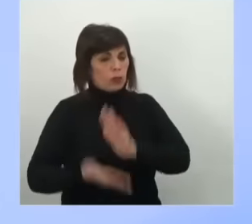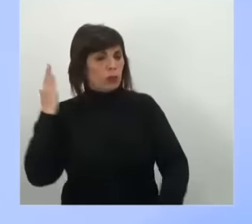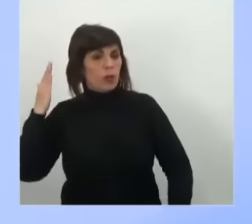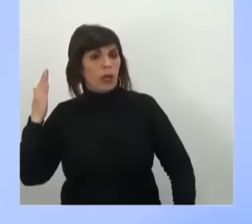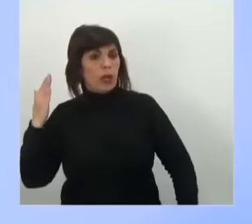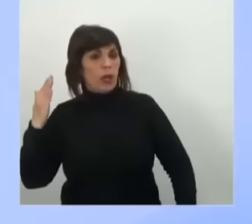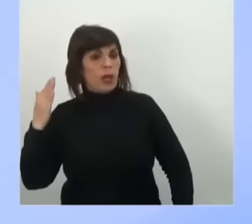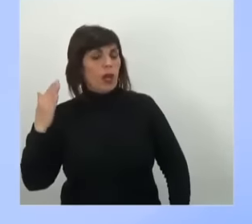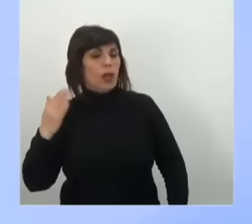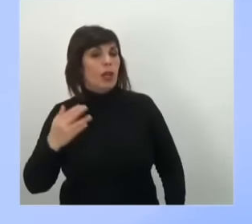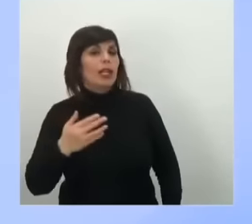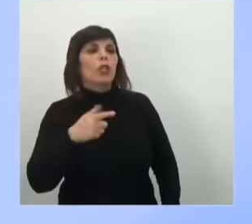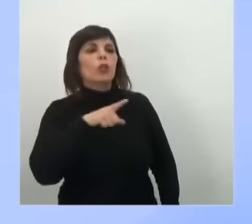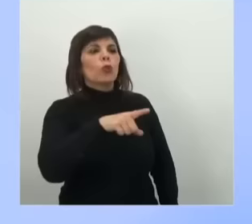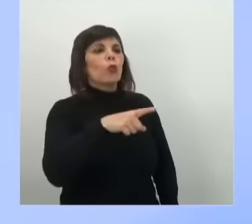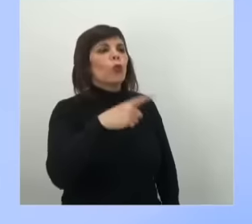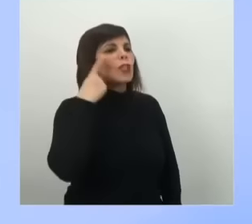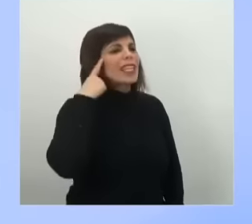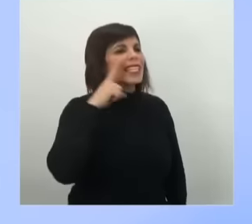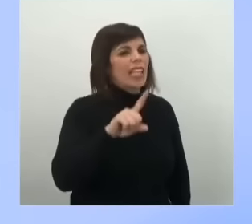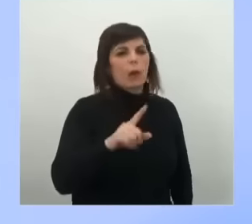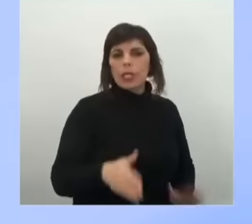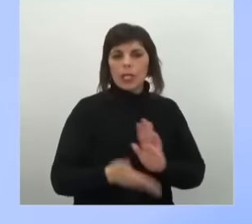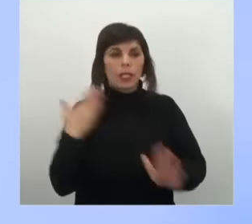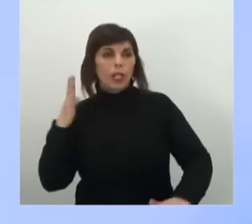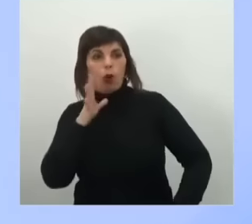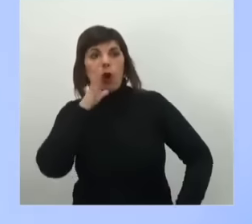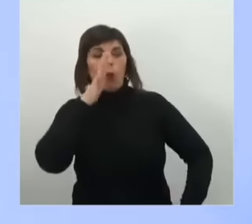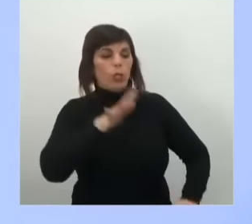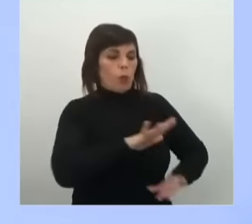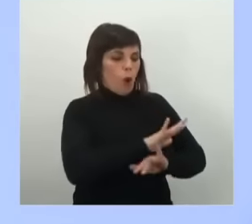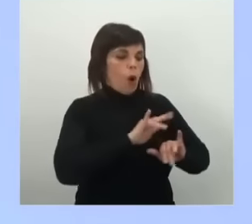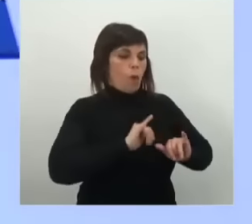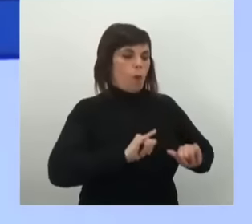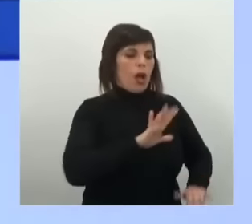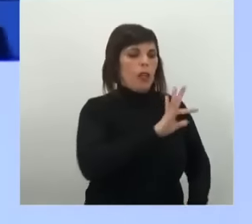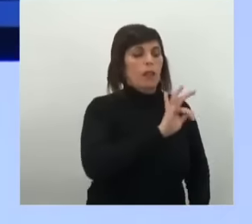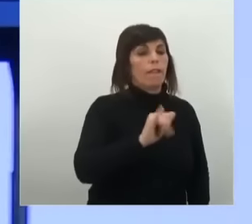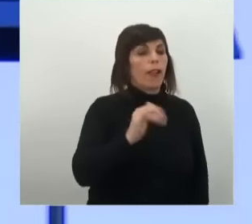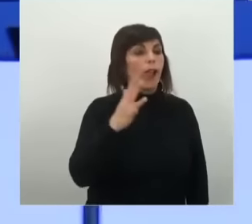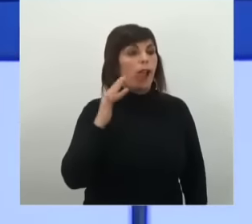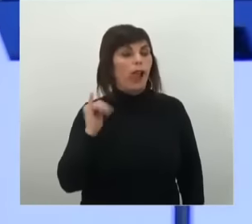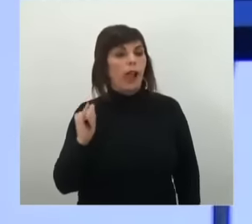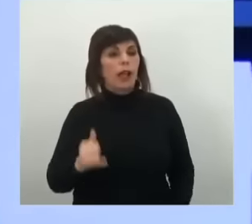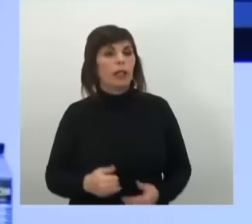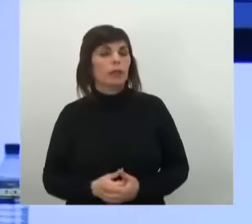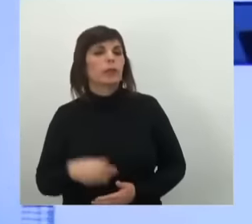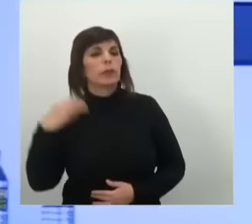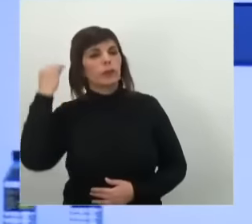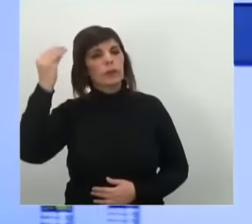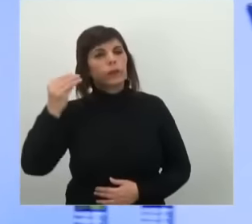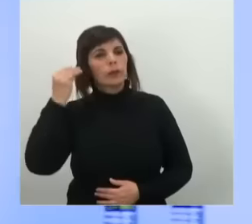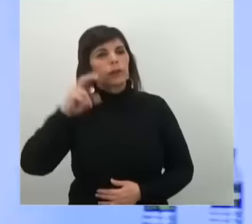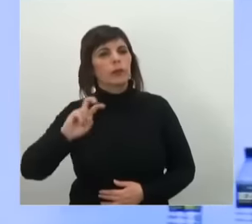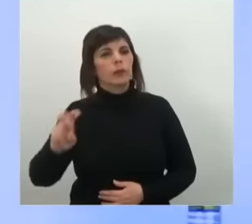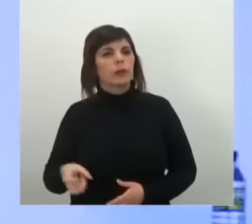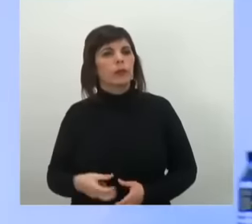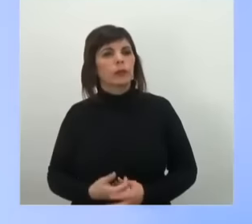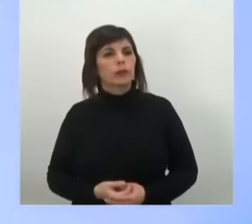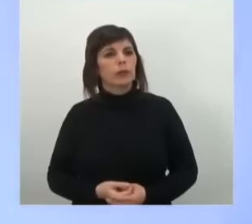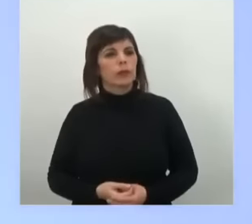percibes fe y percibes paz en tu corazón de acuerdo otro pensamiento